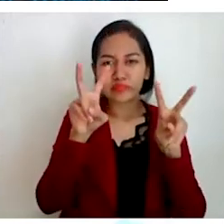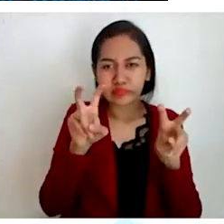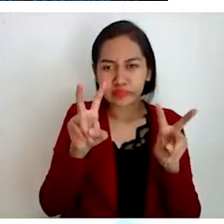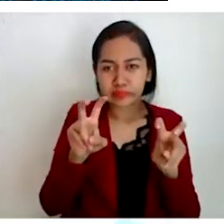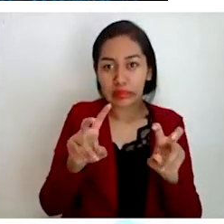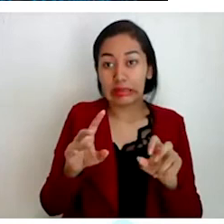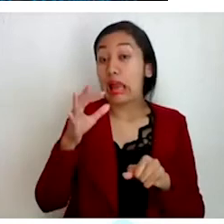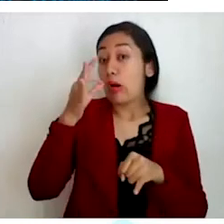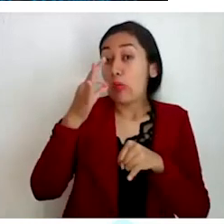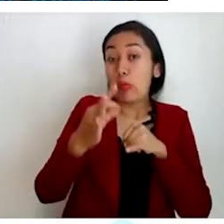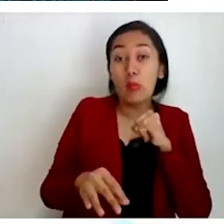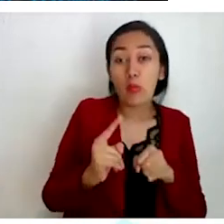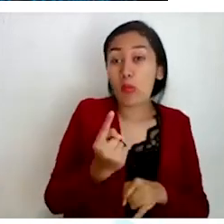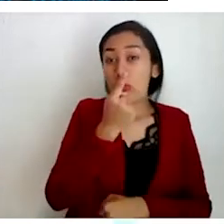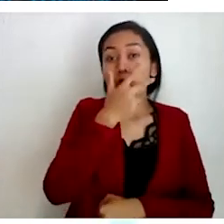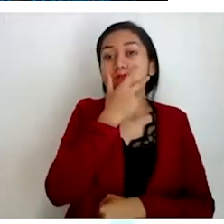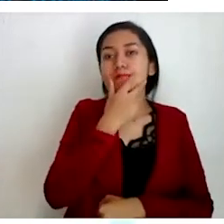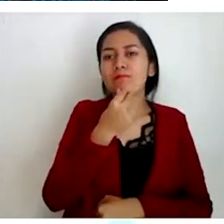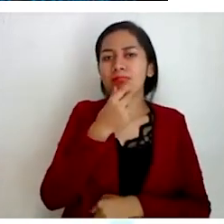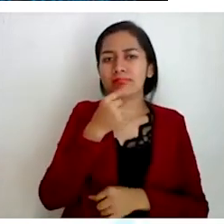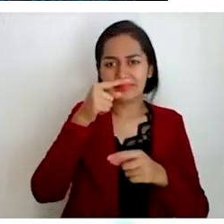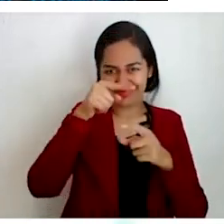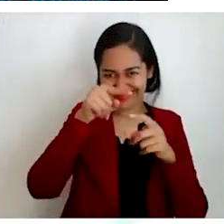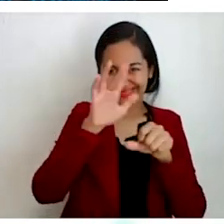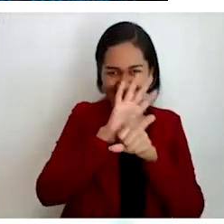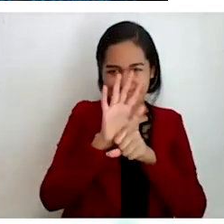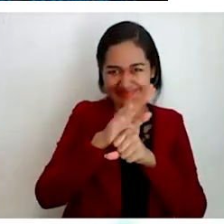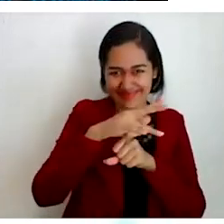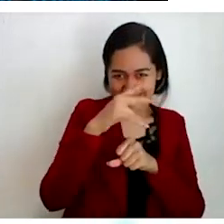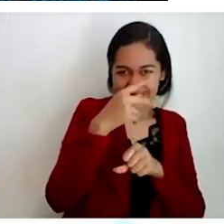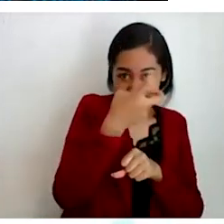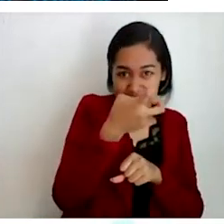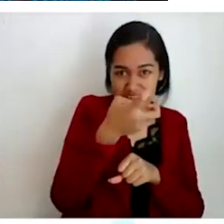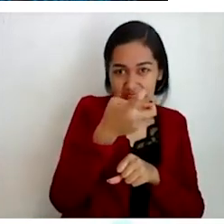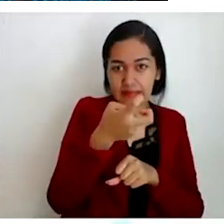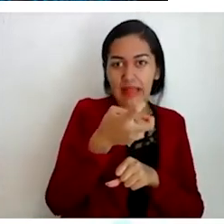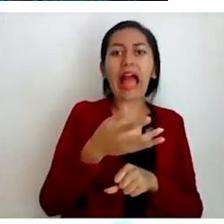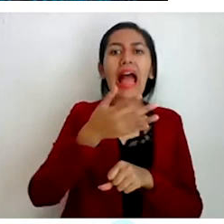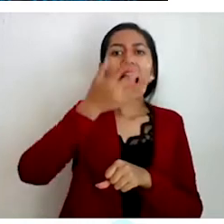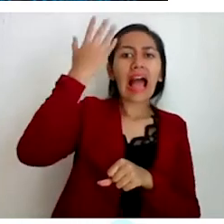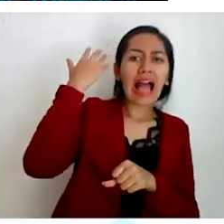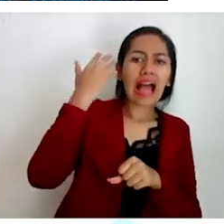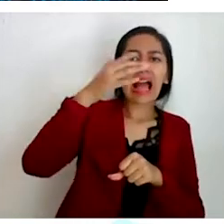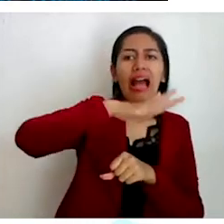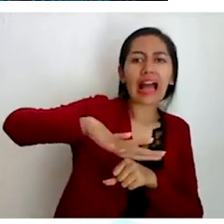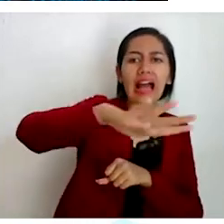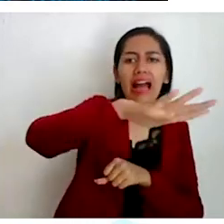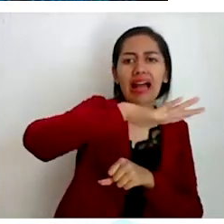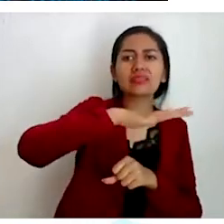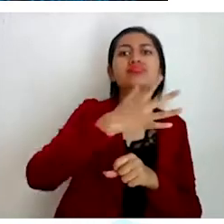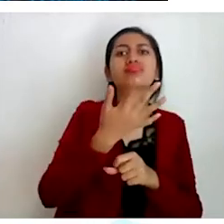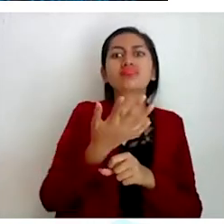pues es una reflexión que estaba en el contexto de la proliferación de armas